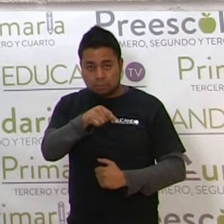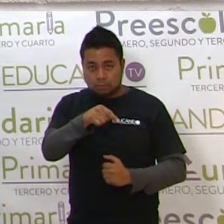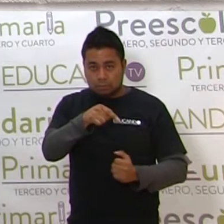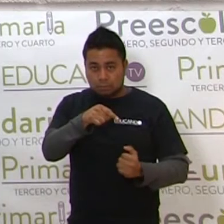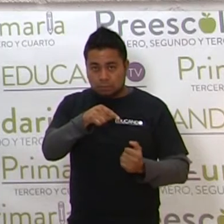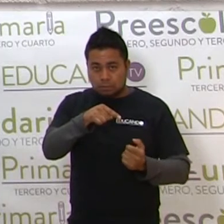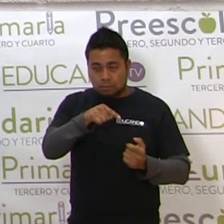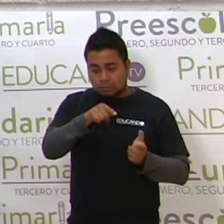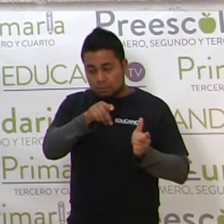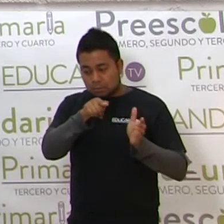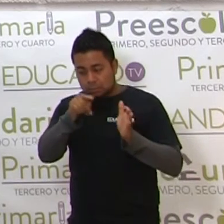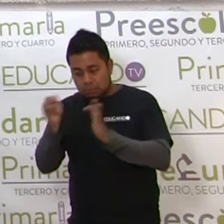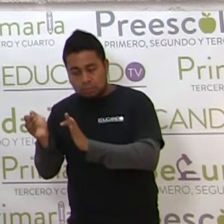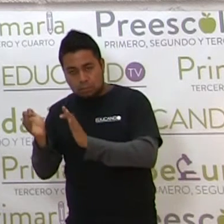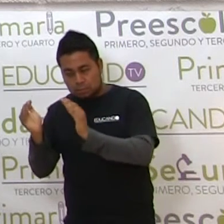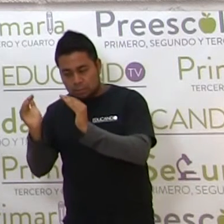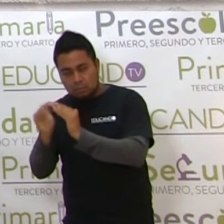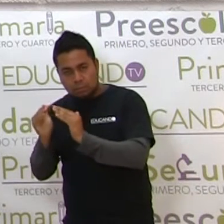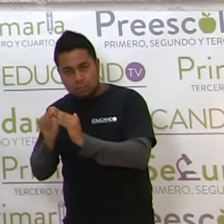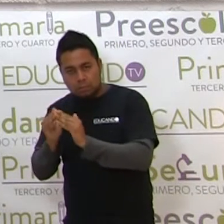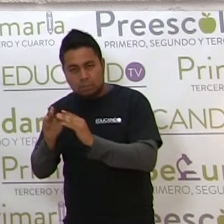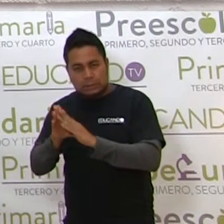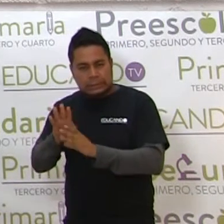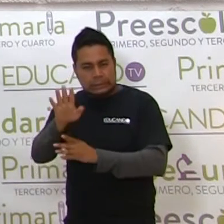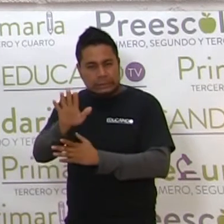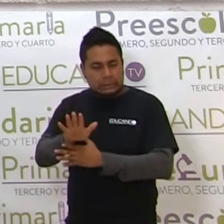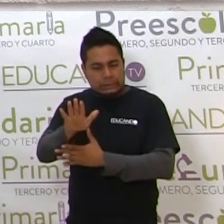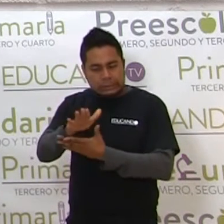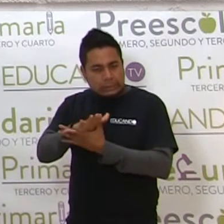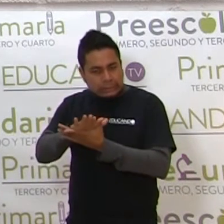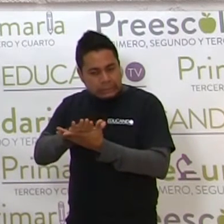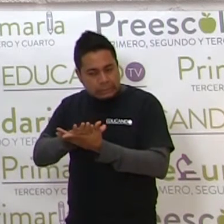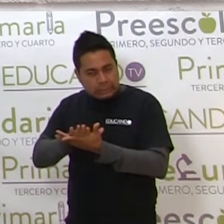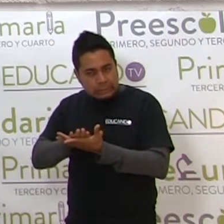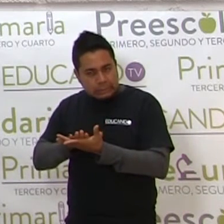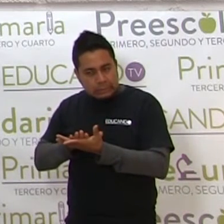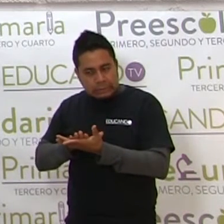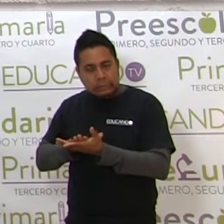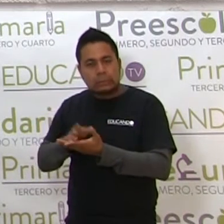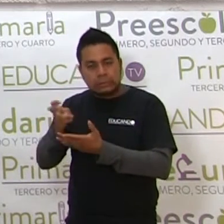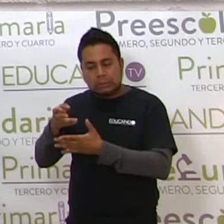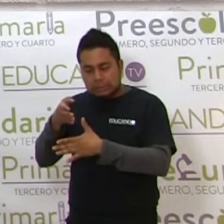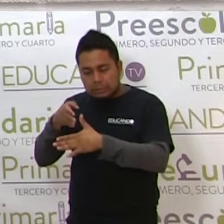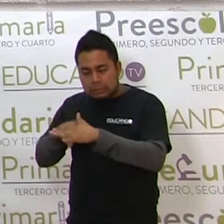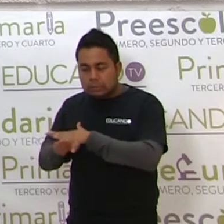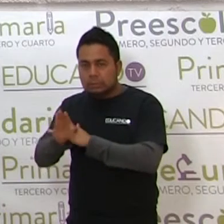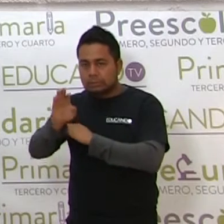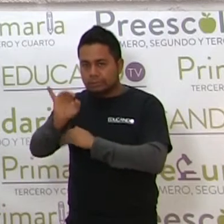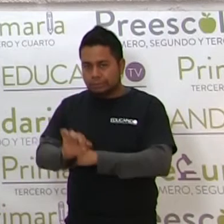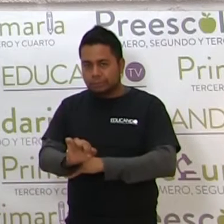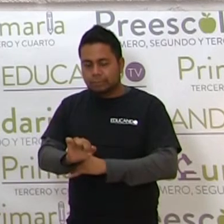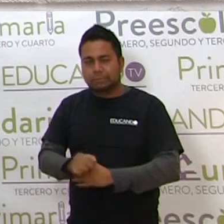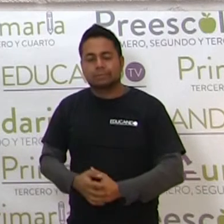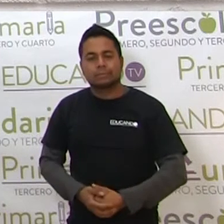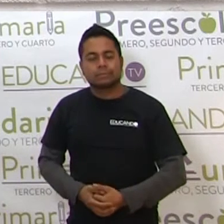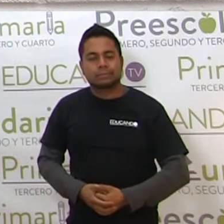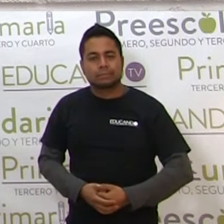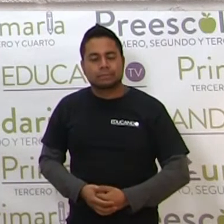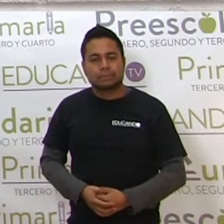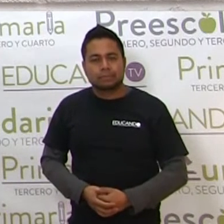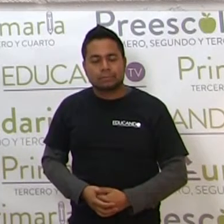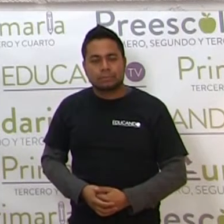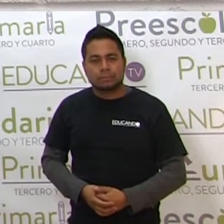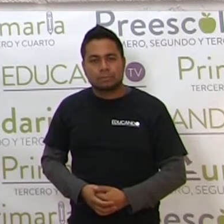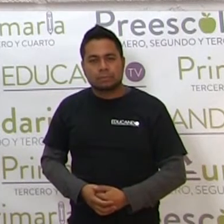sino en la otra por muy miserable que te parezca es donde tienes que entrar cualquiera